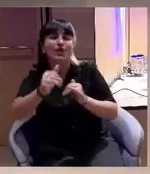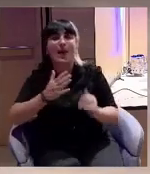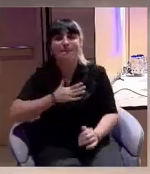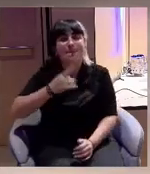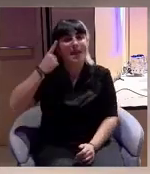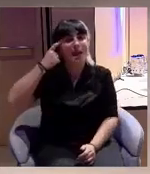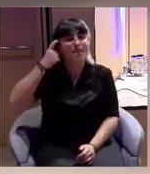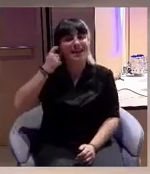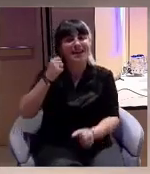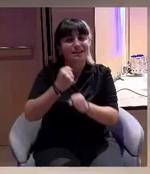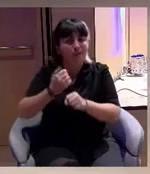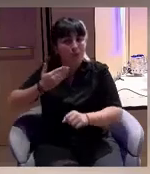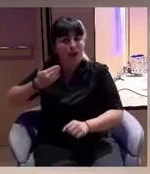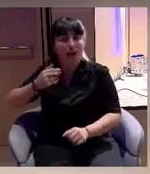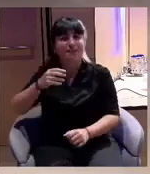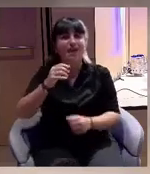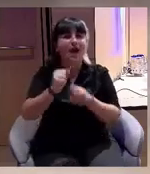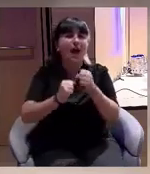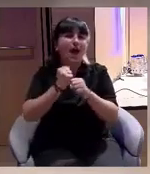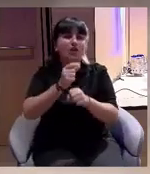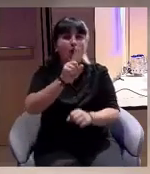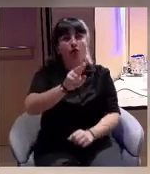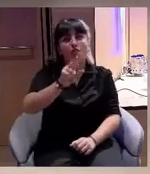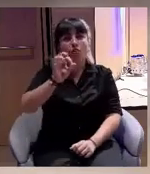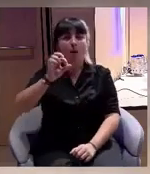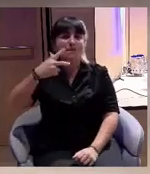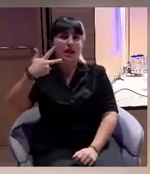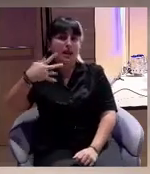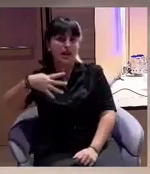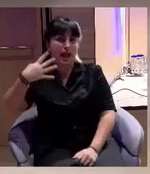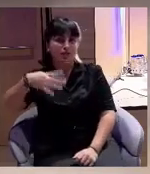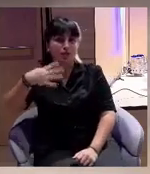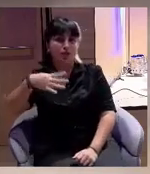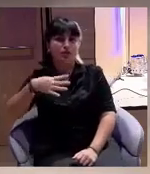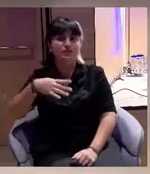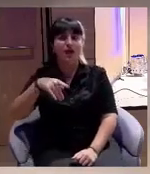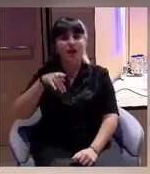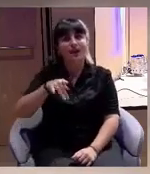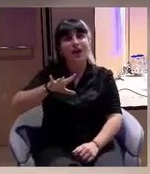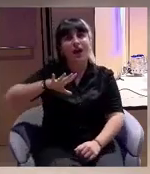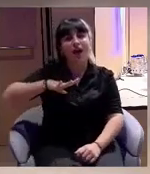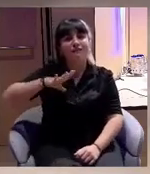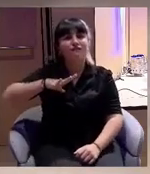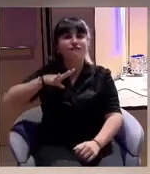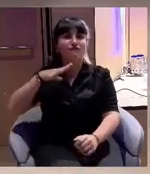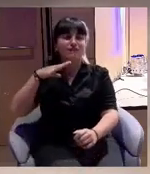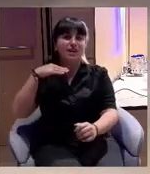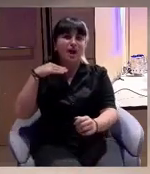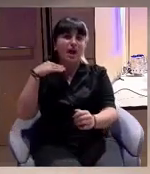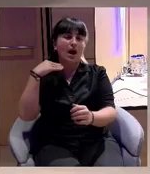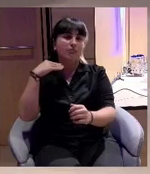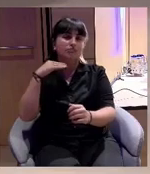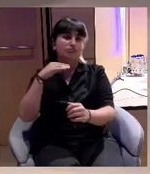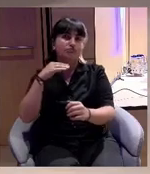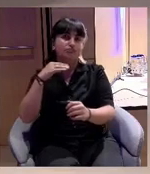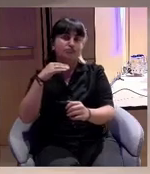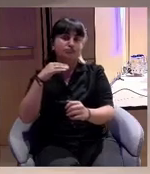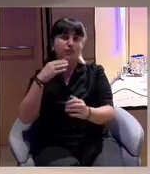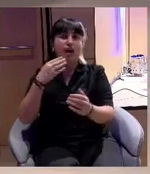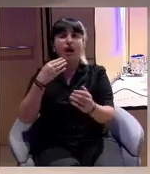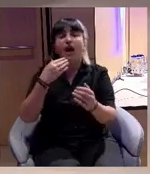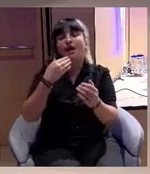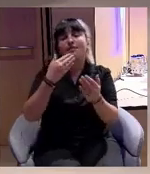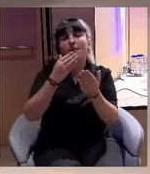en 2014 con el financiamiento con las declaraciones de de los